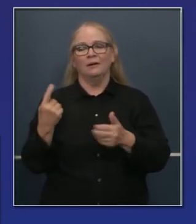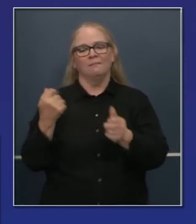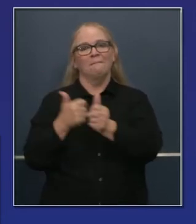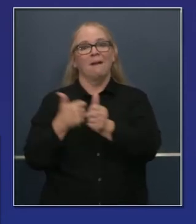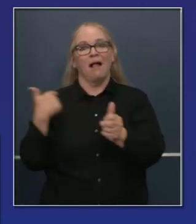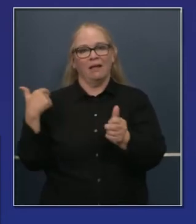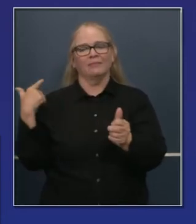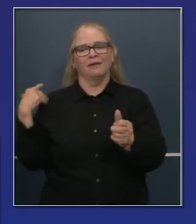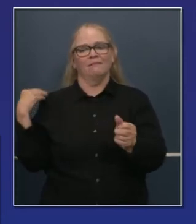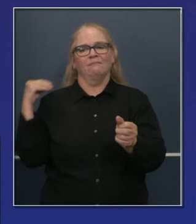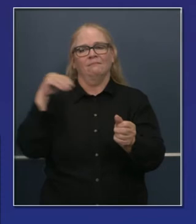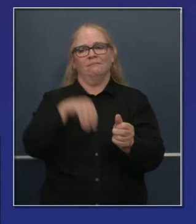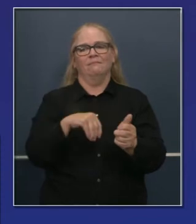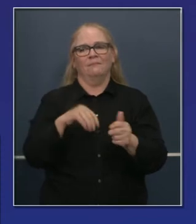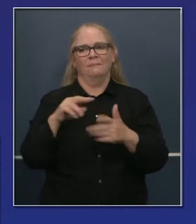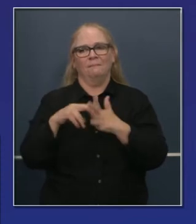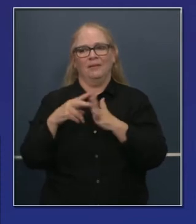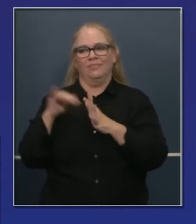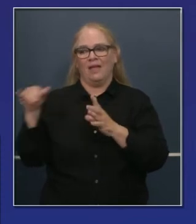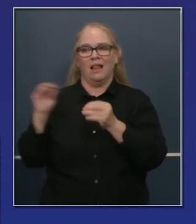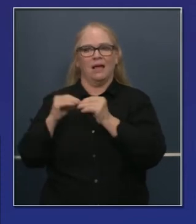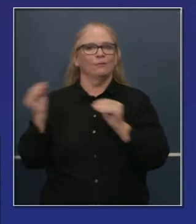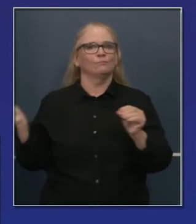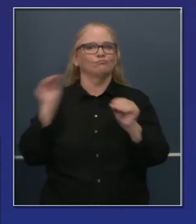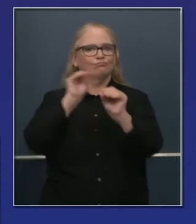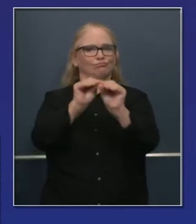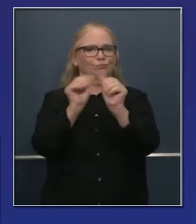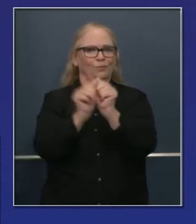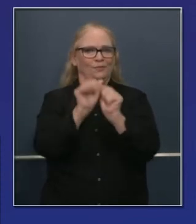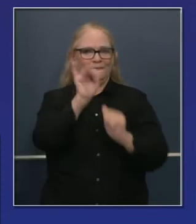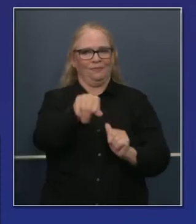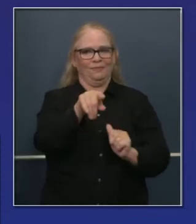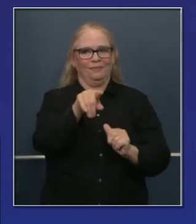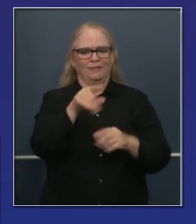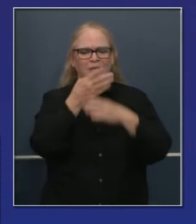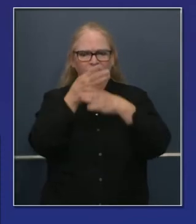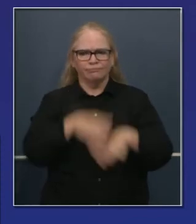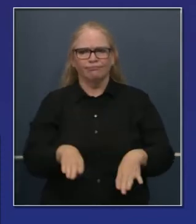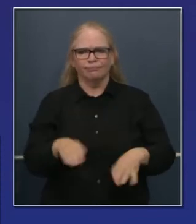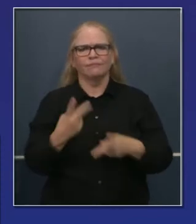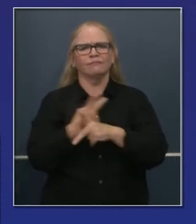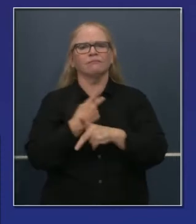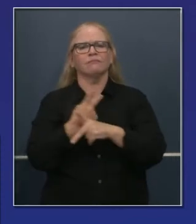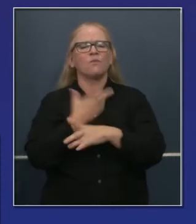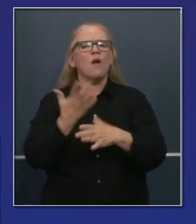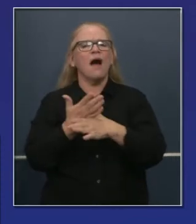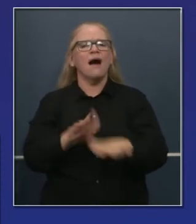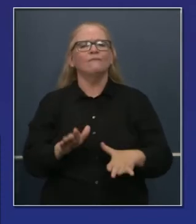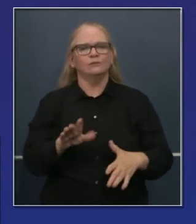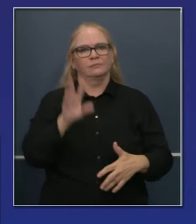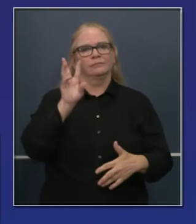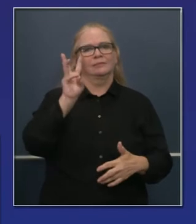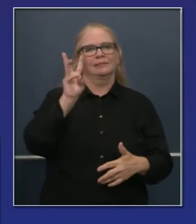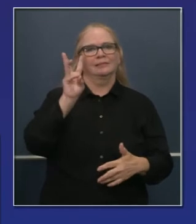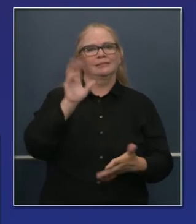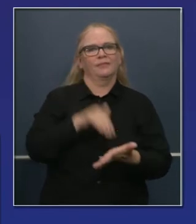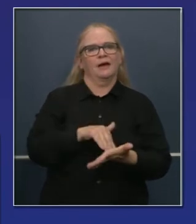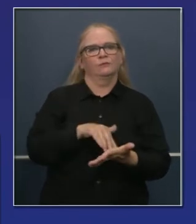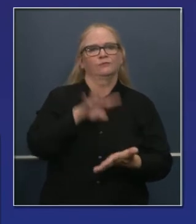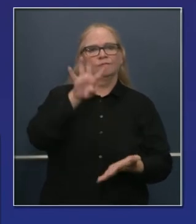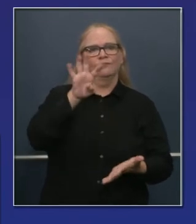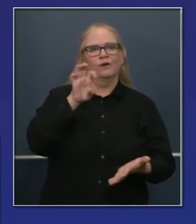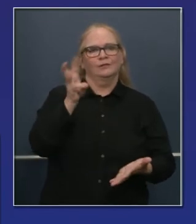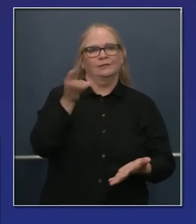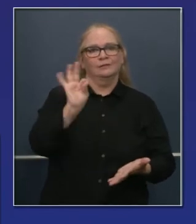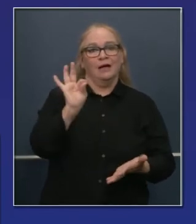días las cifras que emitimos hoy son seis mil 469 casos positivos en